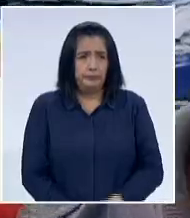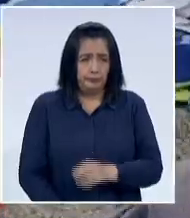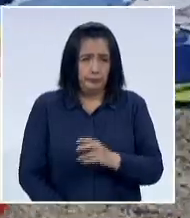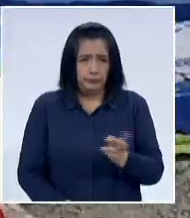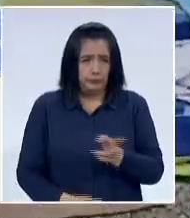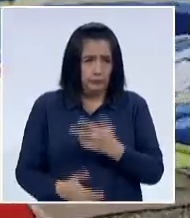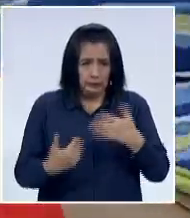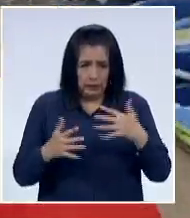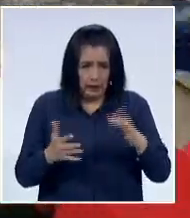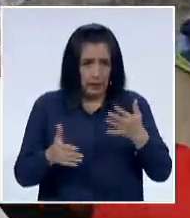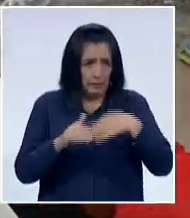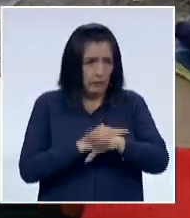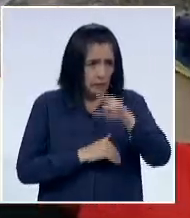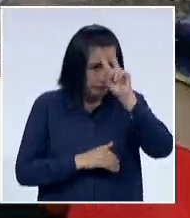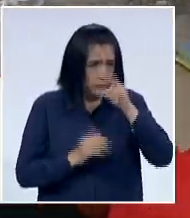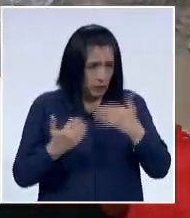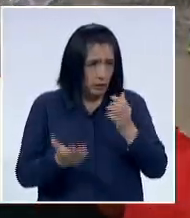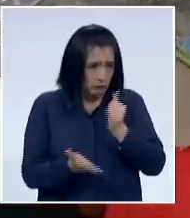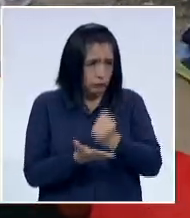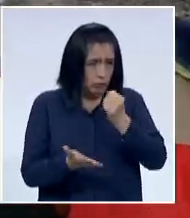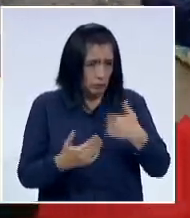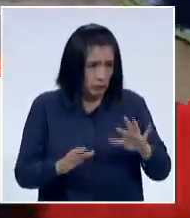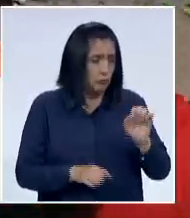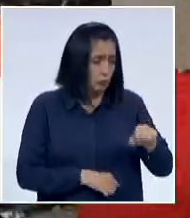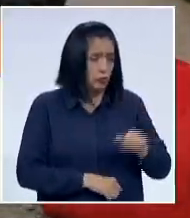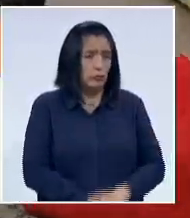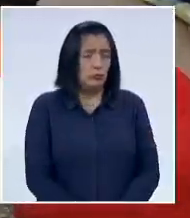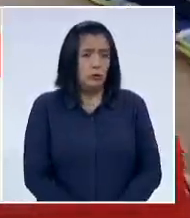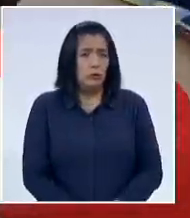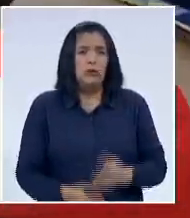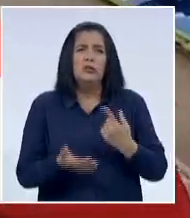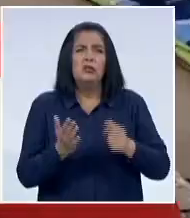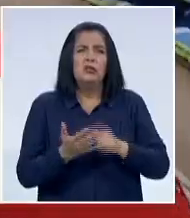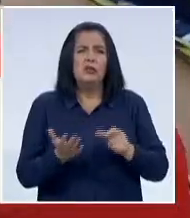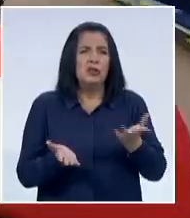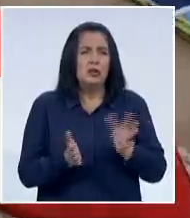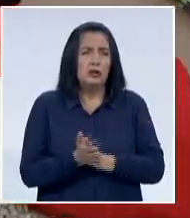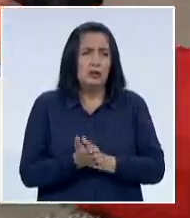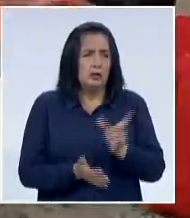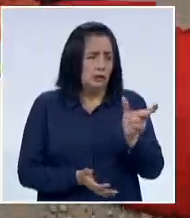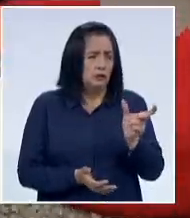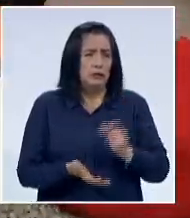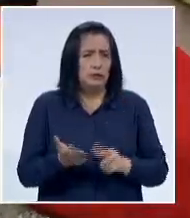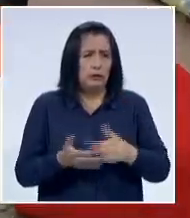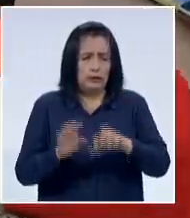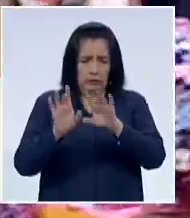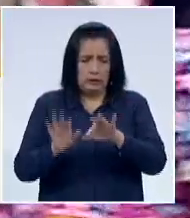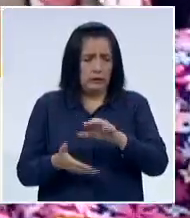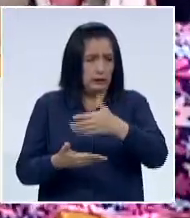de tramitar ya su ingreso al Perú? Sí, sí. ¿Ya? ¿Con qué documento trajo usted? Solo con la cédula y carta andina,